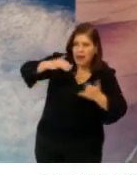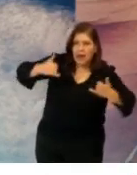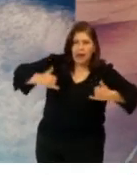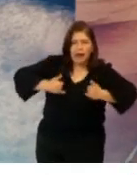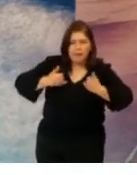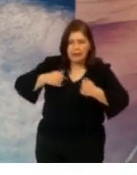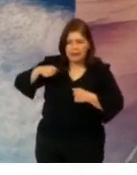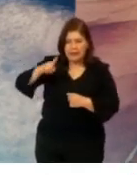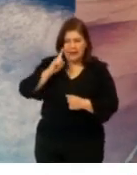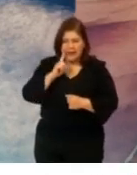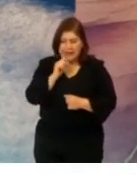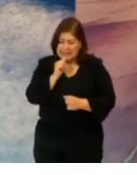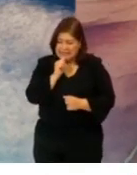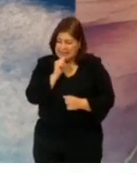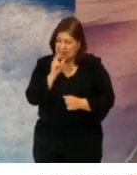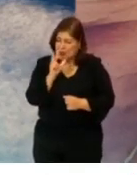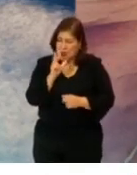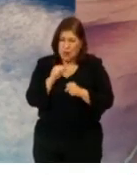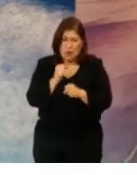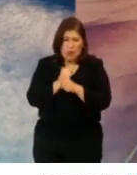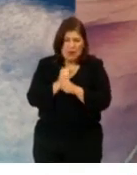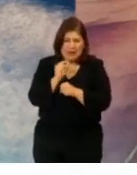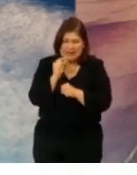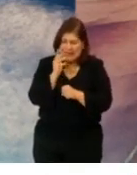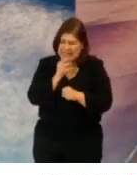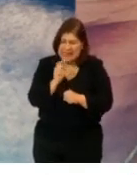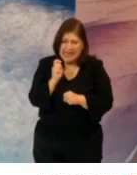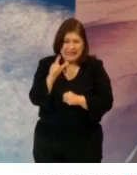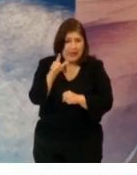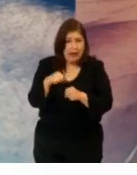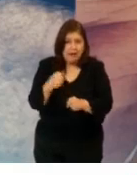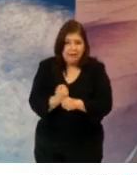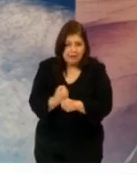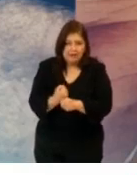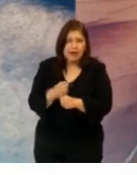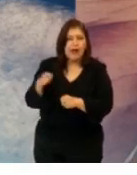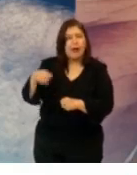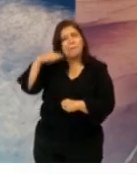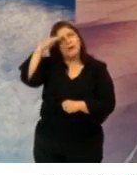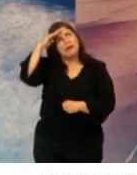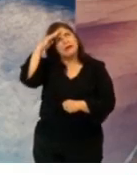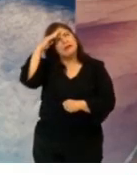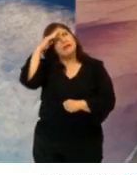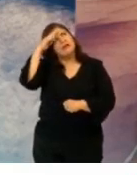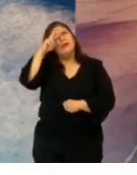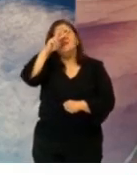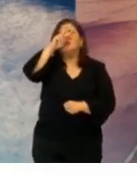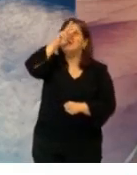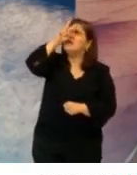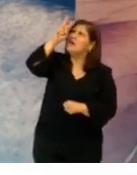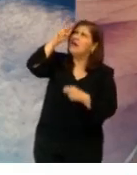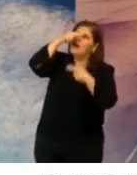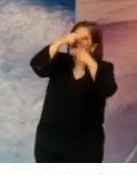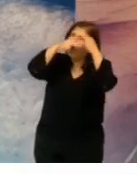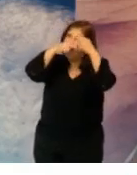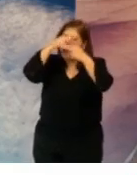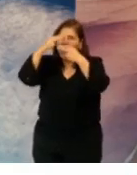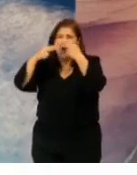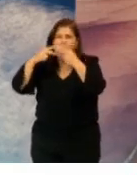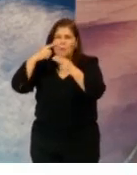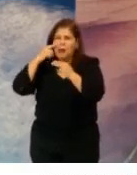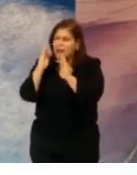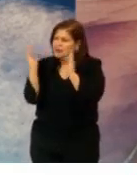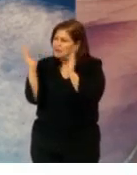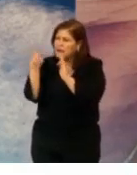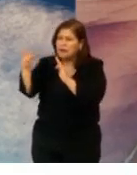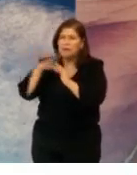que todavía no tiene 18 años, que recién tiene 17, y que toda su vida pensó que sus nubes eran creadas por la industria que tiene a pasos